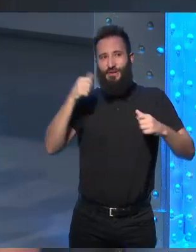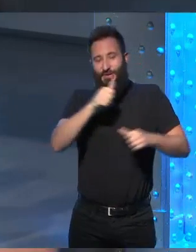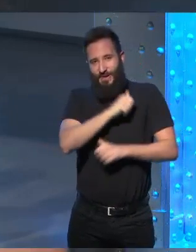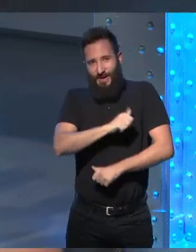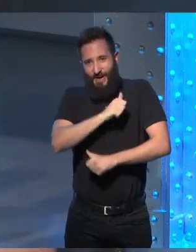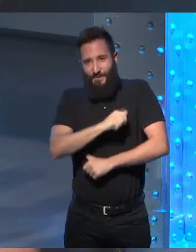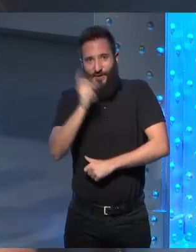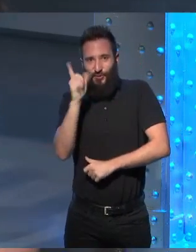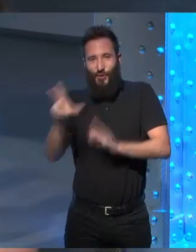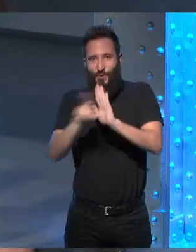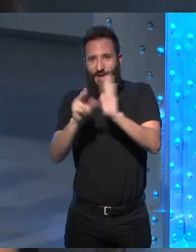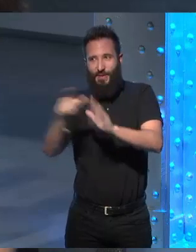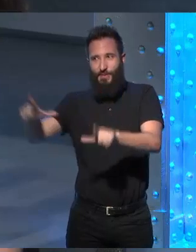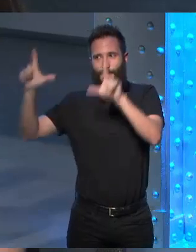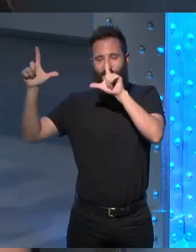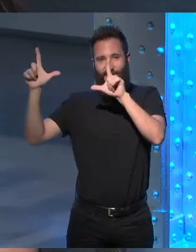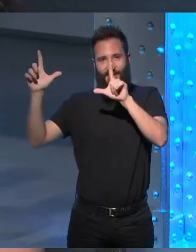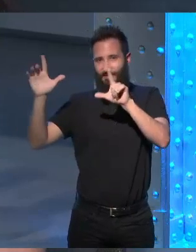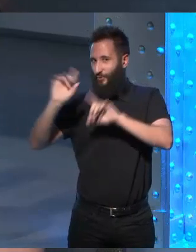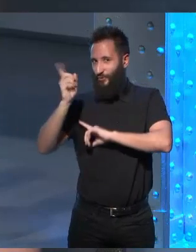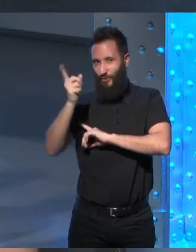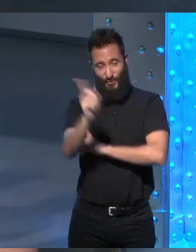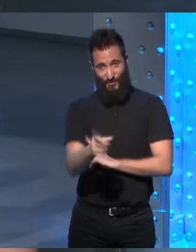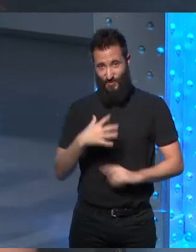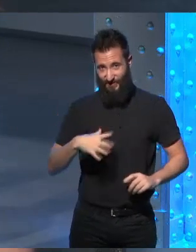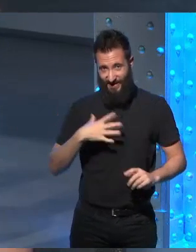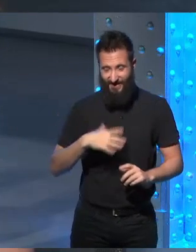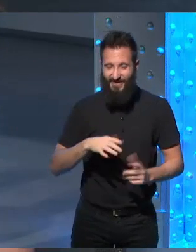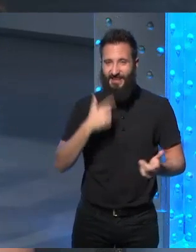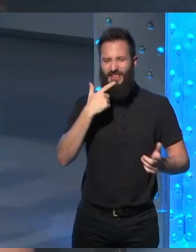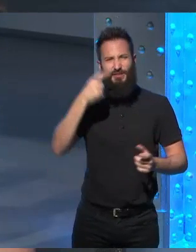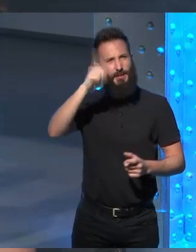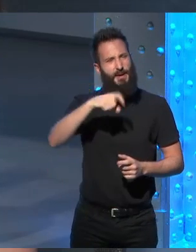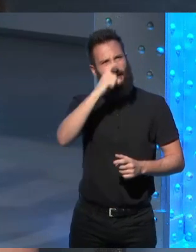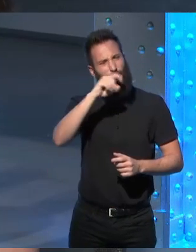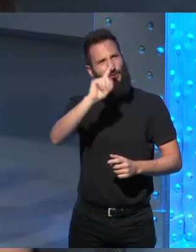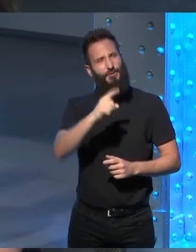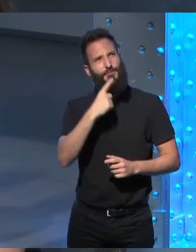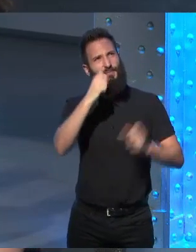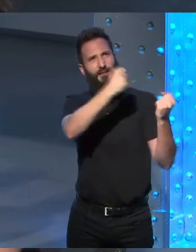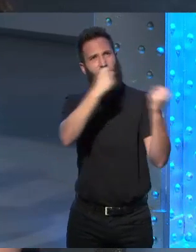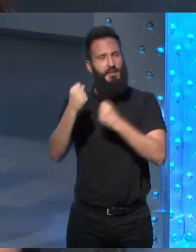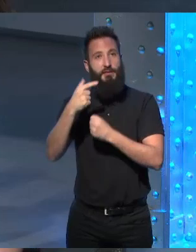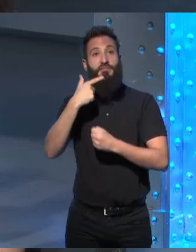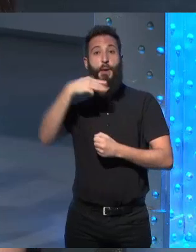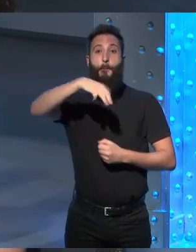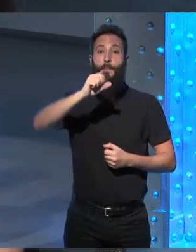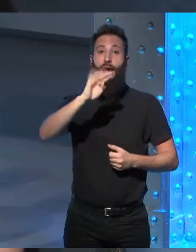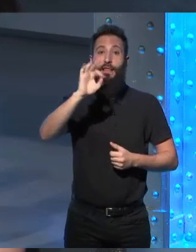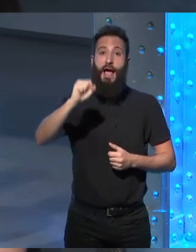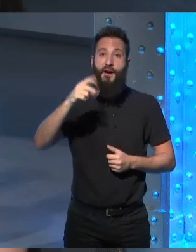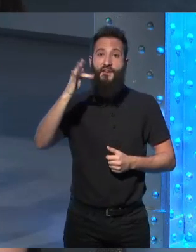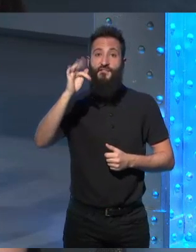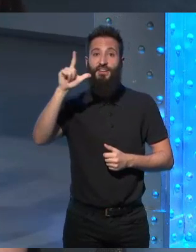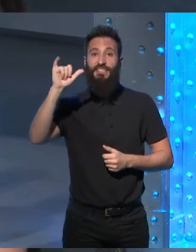eso porque si no me asustaría un poco. Y luego también, pues, no recuerdo ahora mismo de qué entidad era, que me dijeron, oye, hombre, Marta Flich y tal, si nos